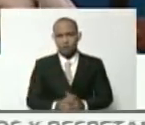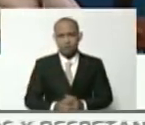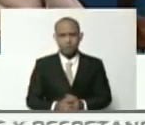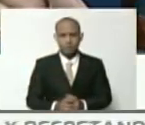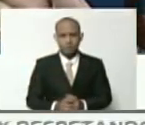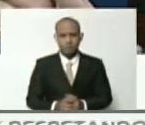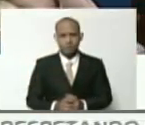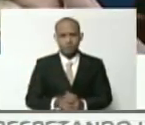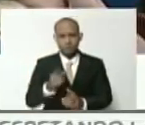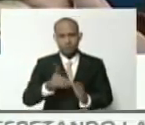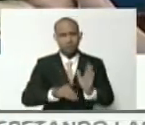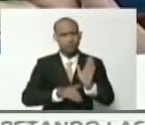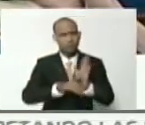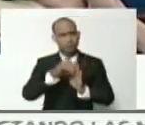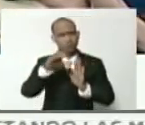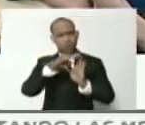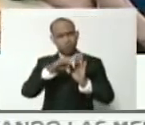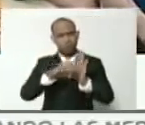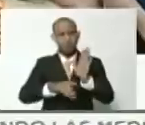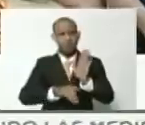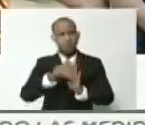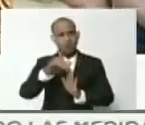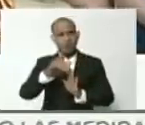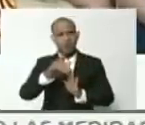la Agenda del Desarrollo Sostenible,